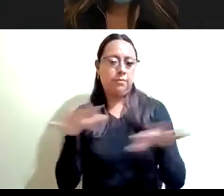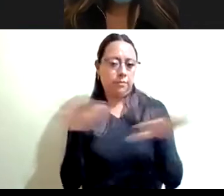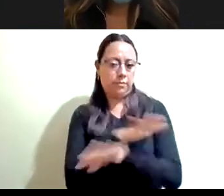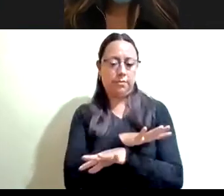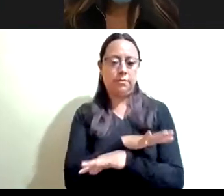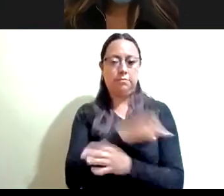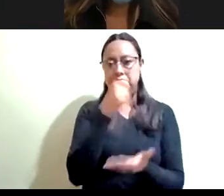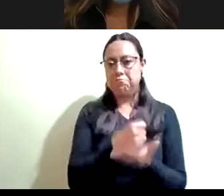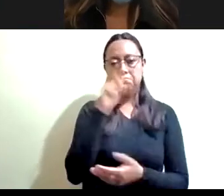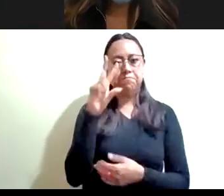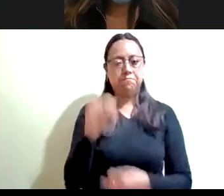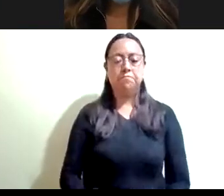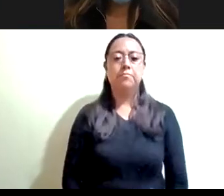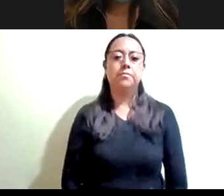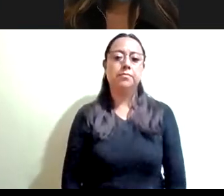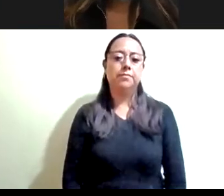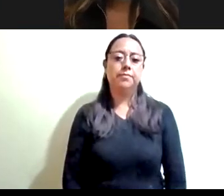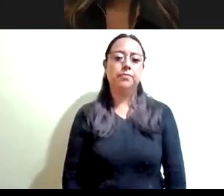no ha sido aprobada.